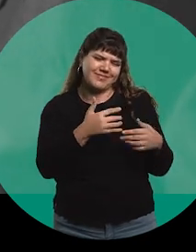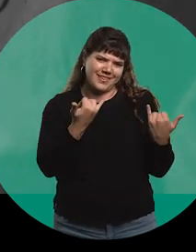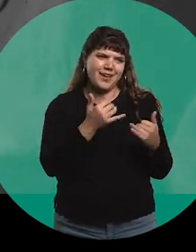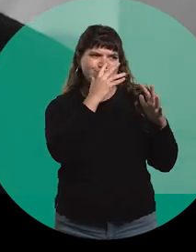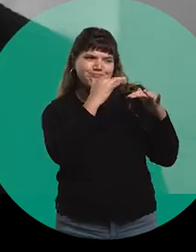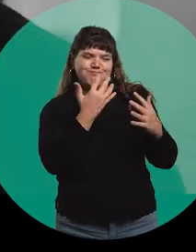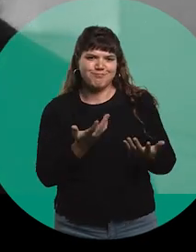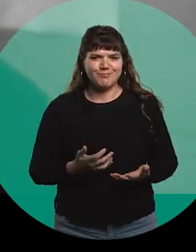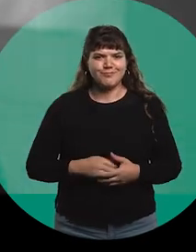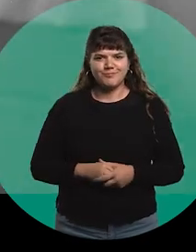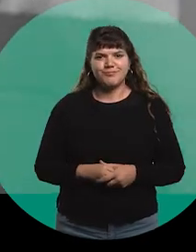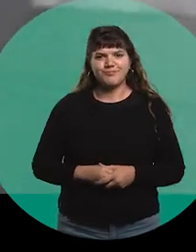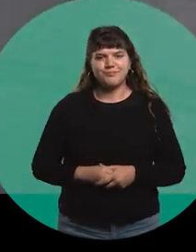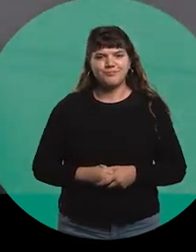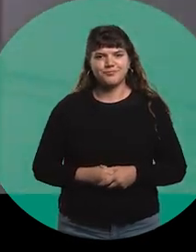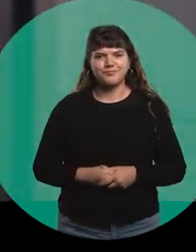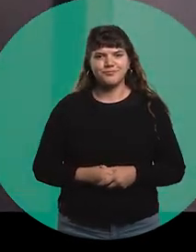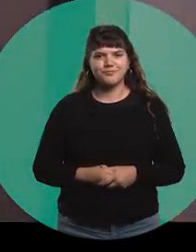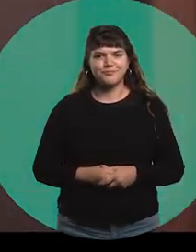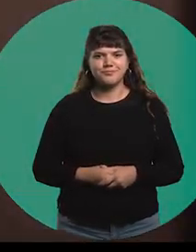guerra, ¿no? ¿Vale, Luis? Vamos.